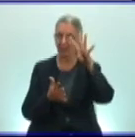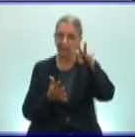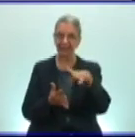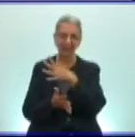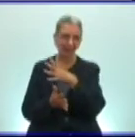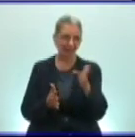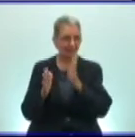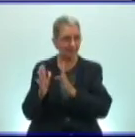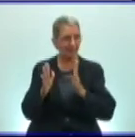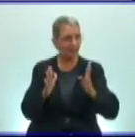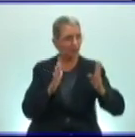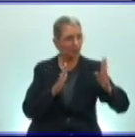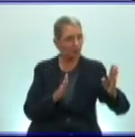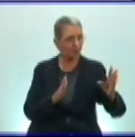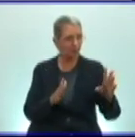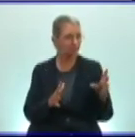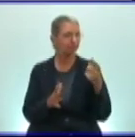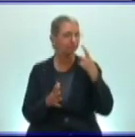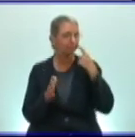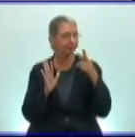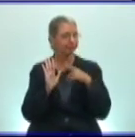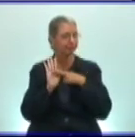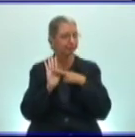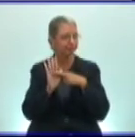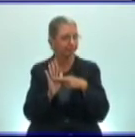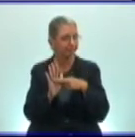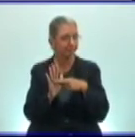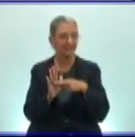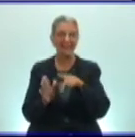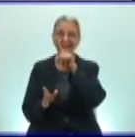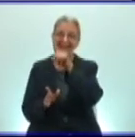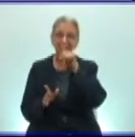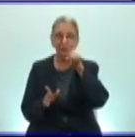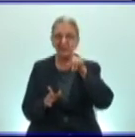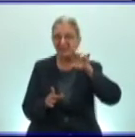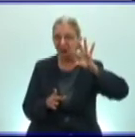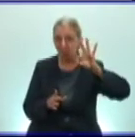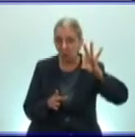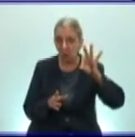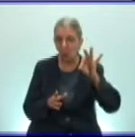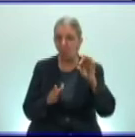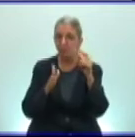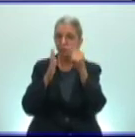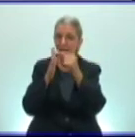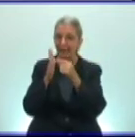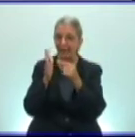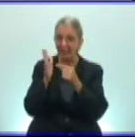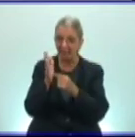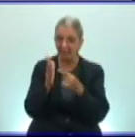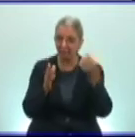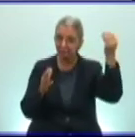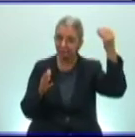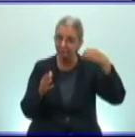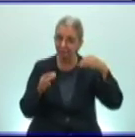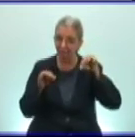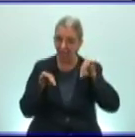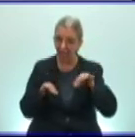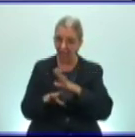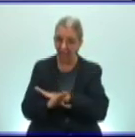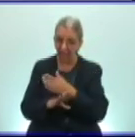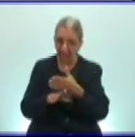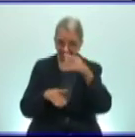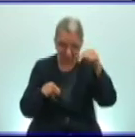tabla periódica y en ella aparecen representados los 118 elementos que se conocen hasta el momento.